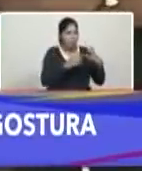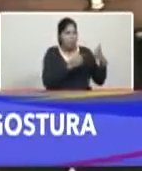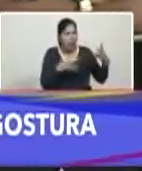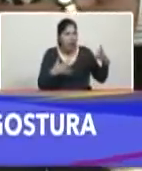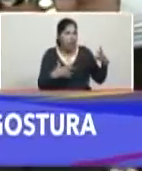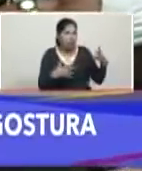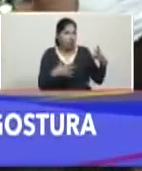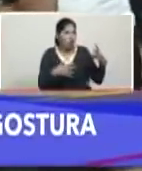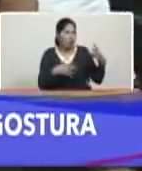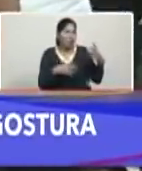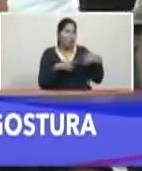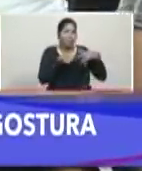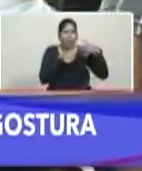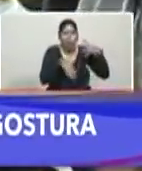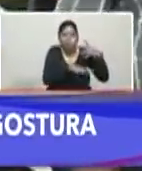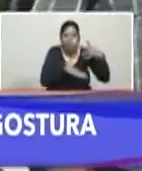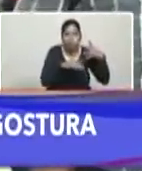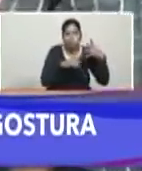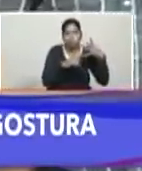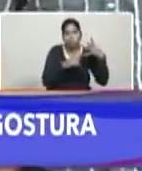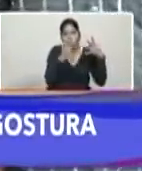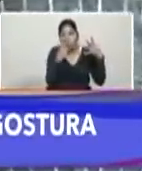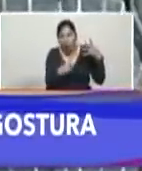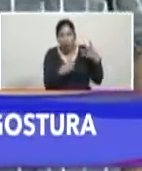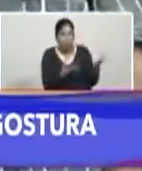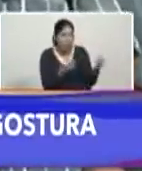pobres a sumarse a la lucha.